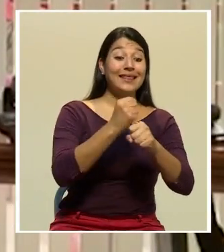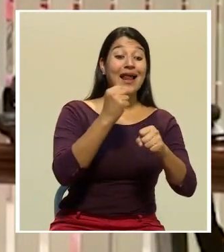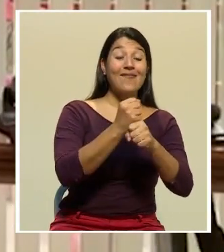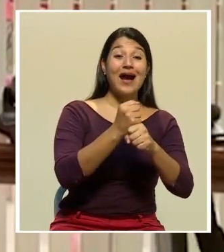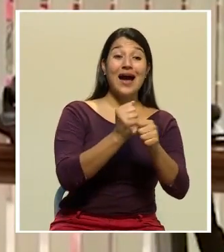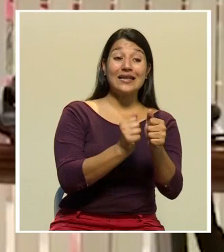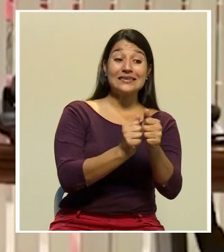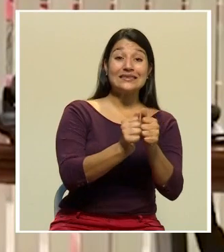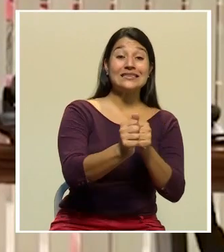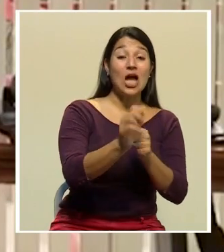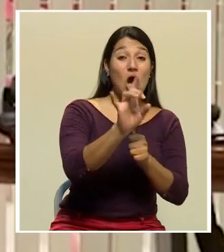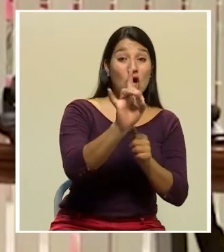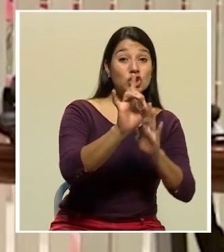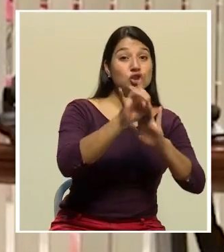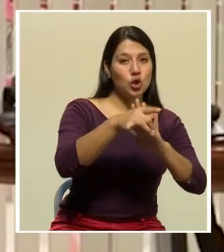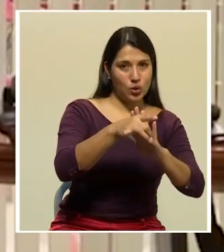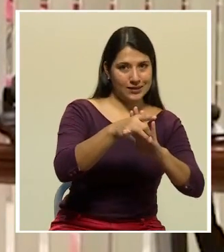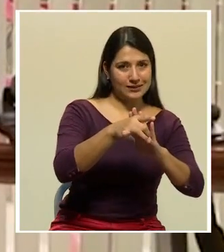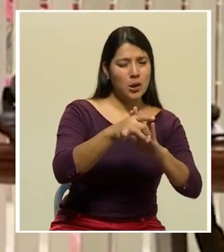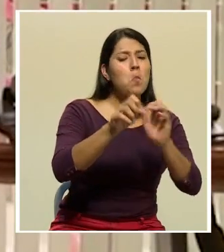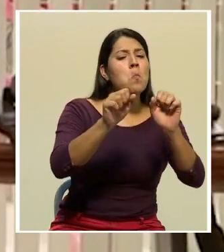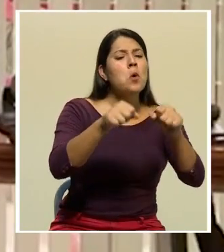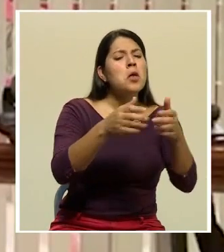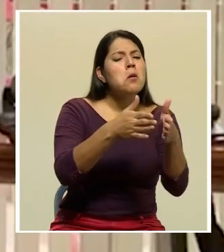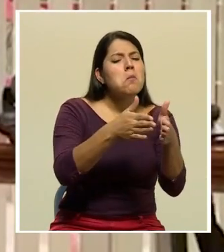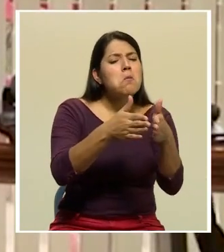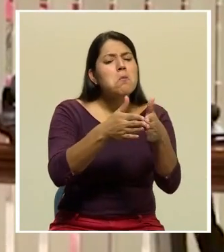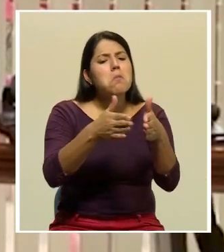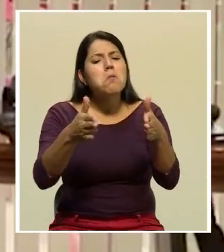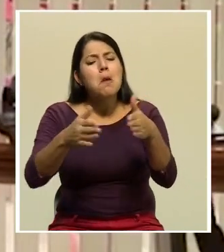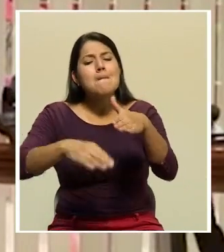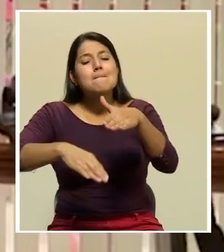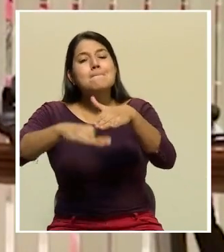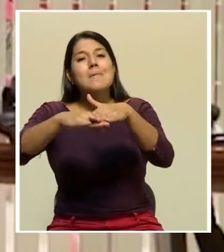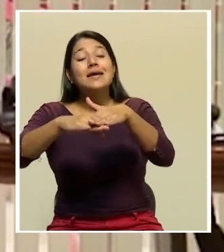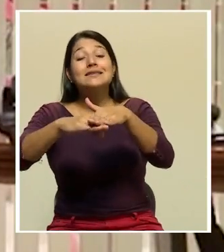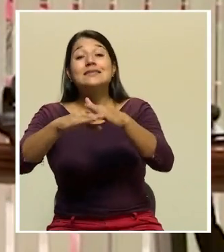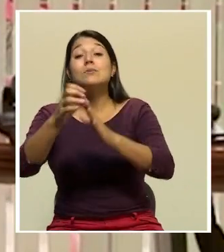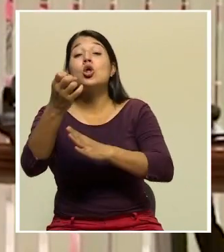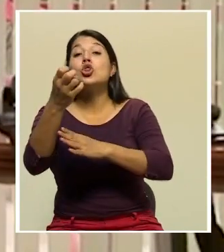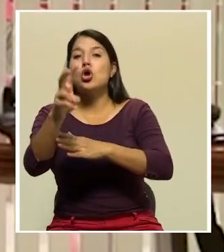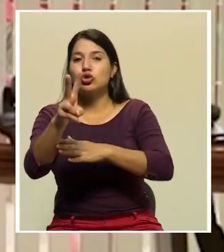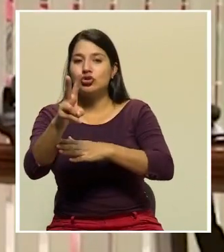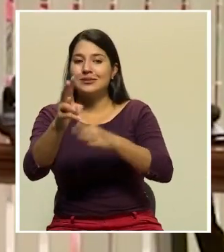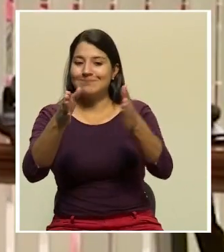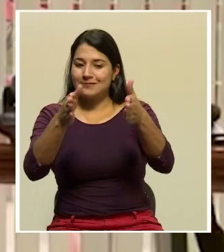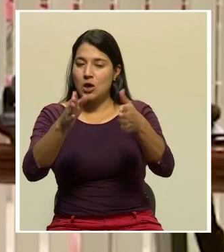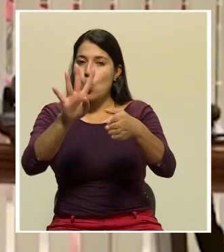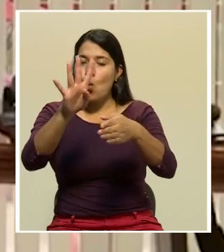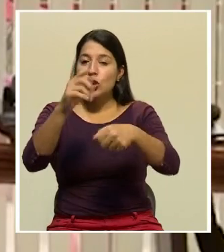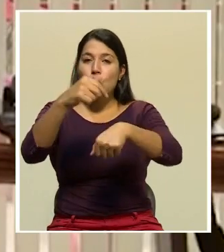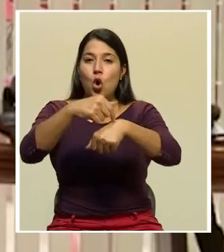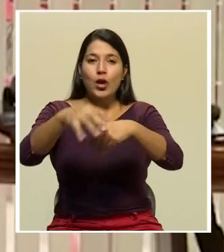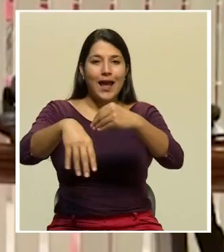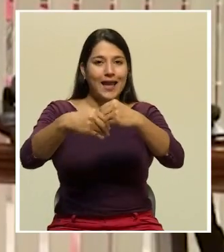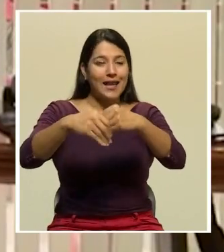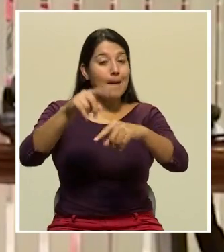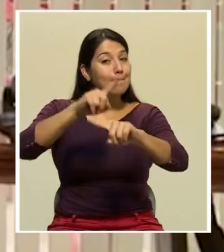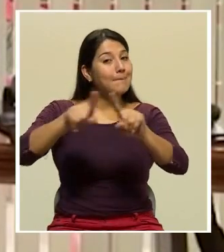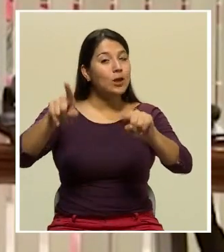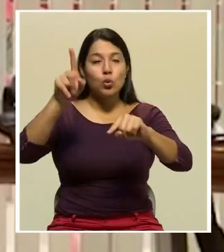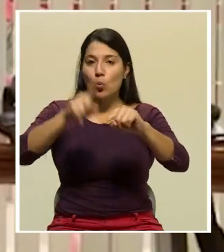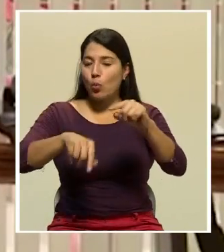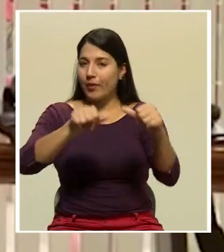que se podrían trabajar hasta 12, ¿verdad? Reconociendo esas 4 horas extra, pero no puede ser continua esa jornada. Entonces